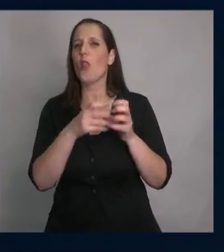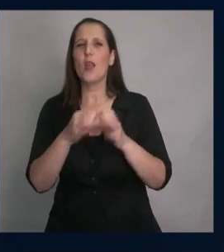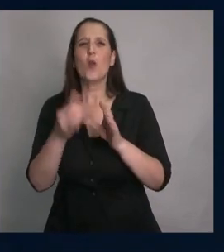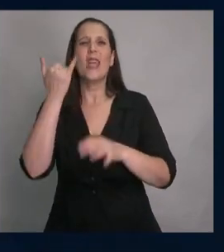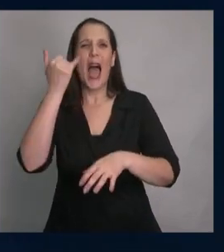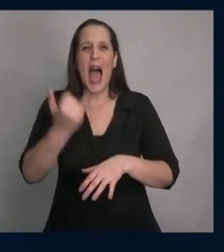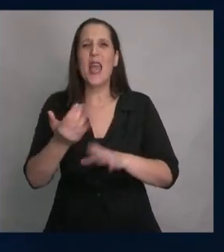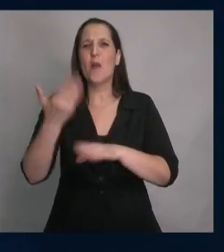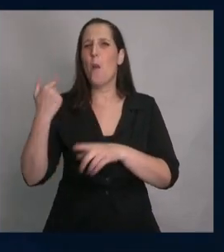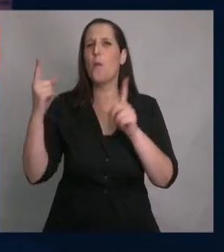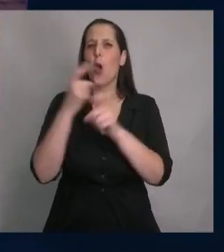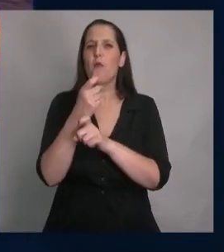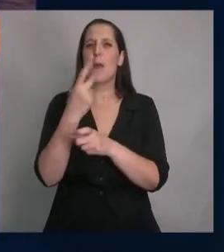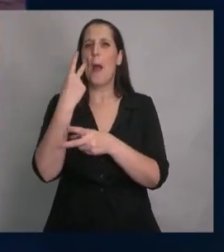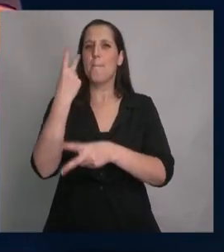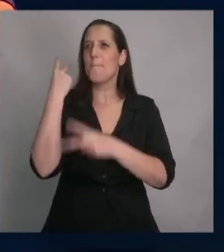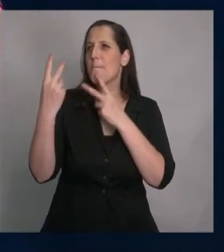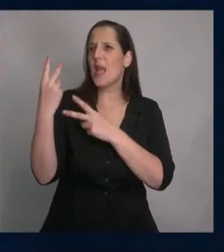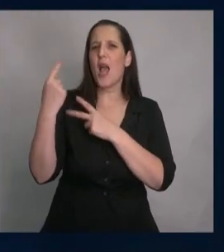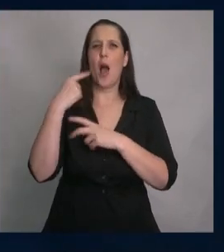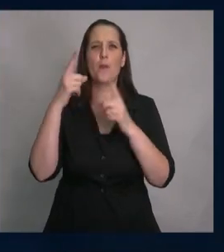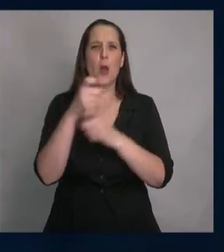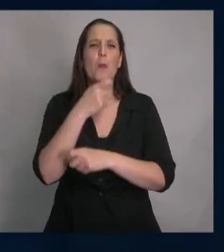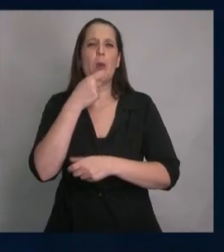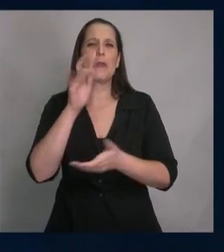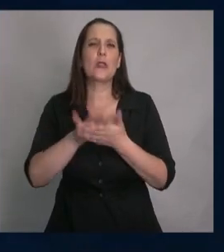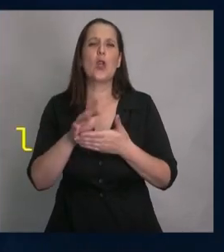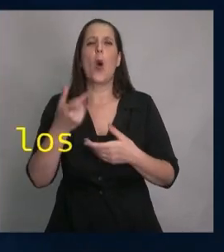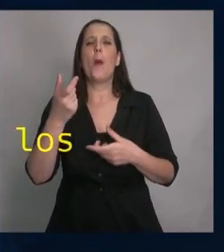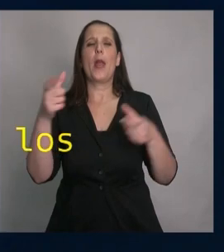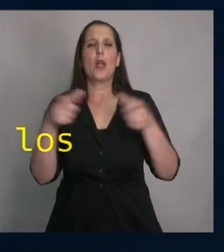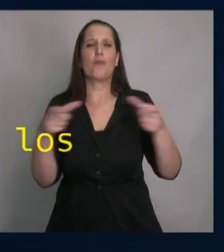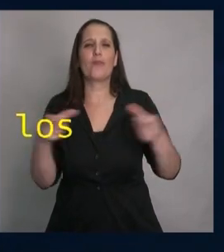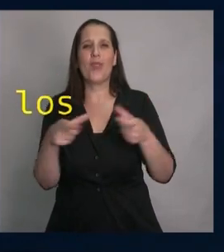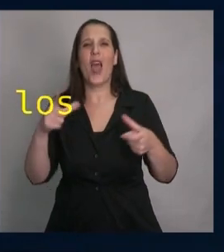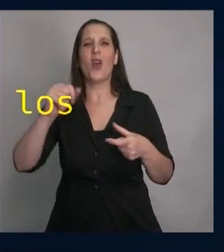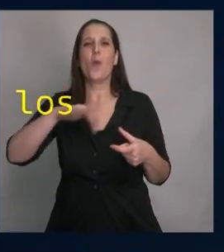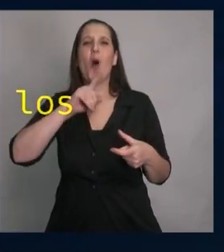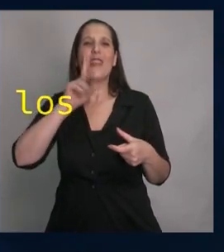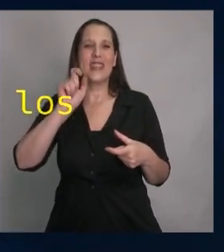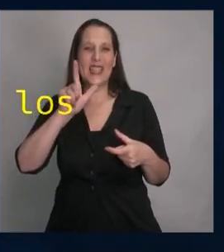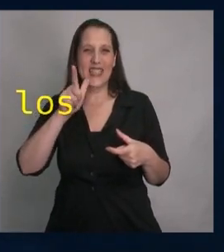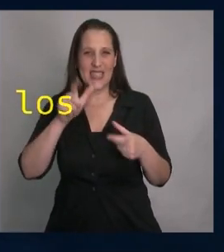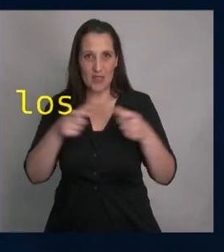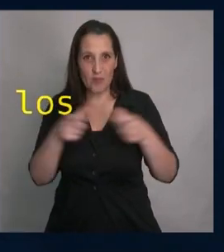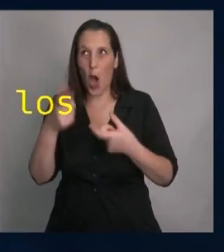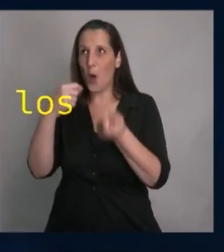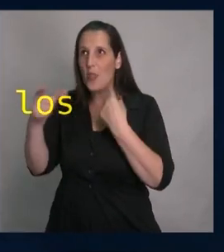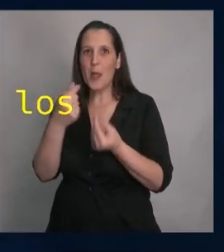objetivos, queda no precio das comodidades, erros, insuficiências, mas de fato estos